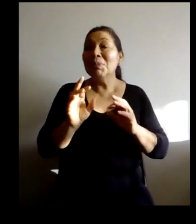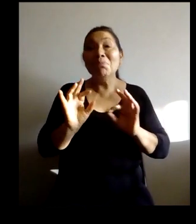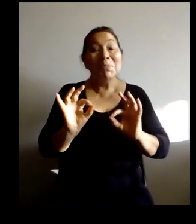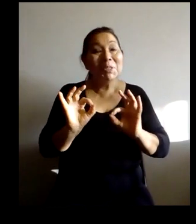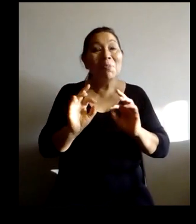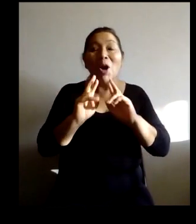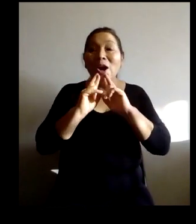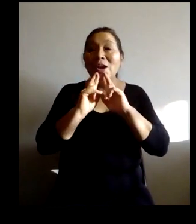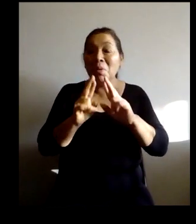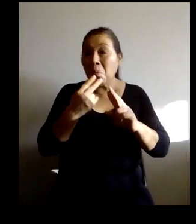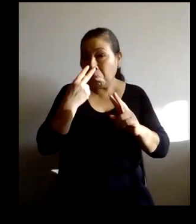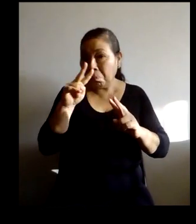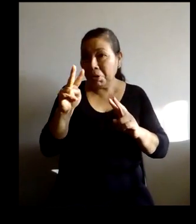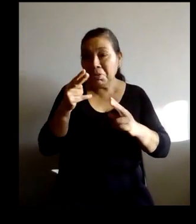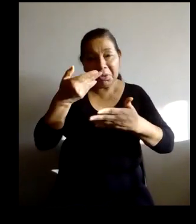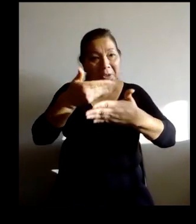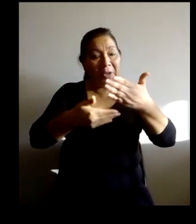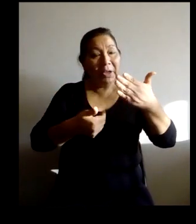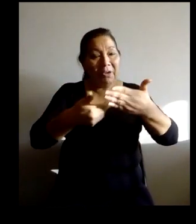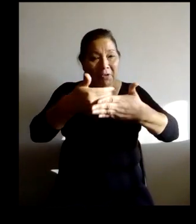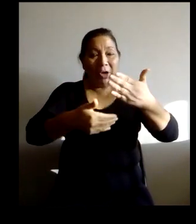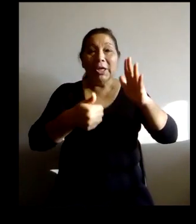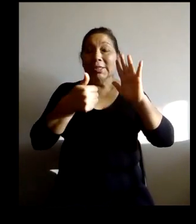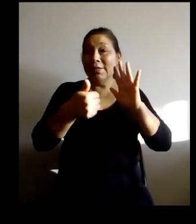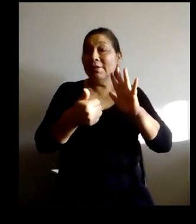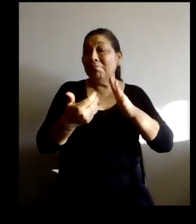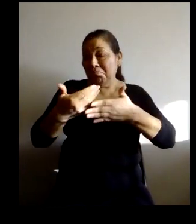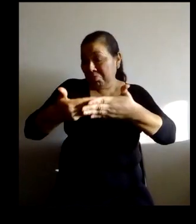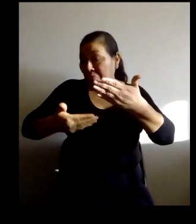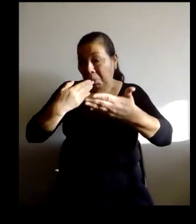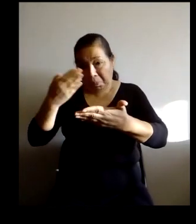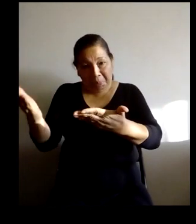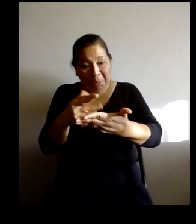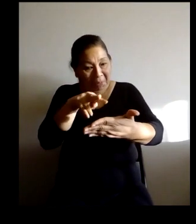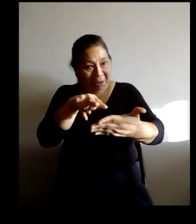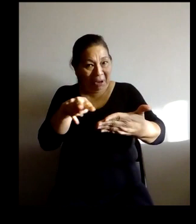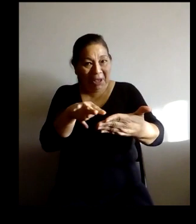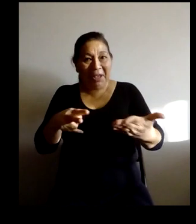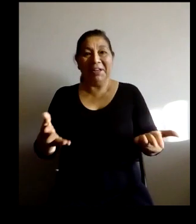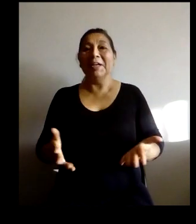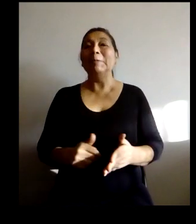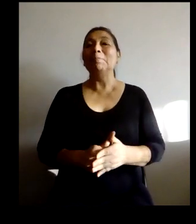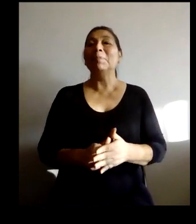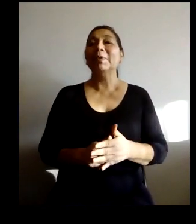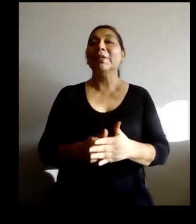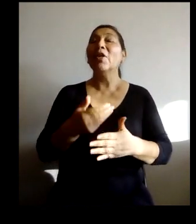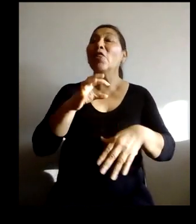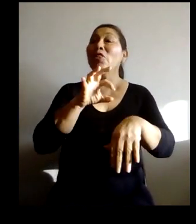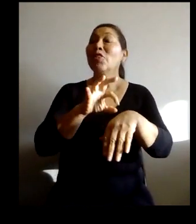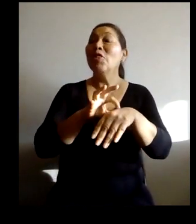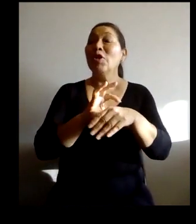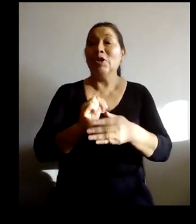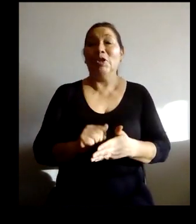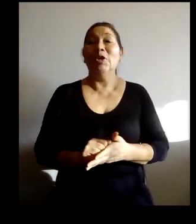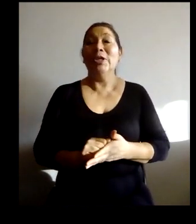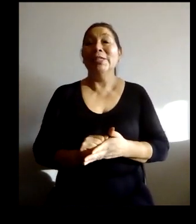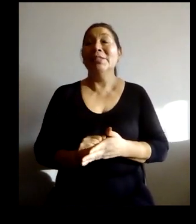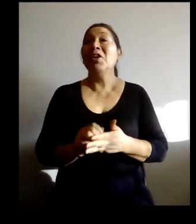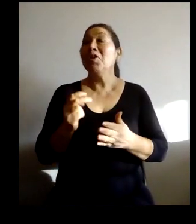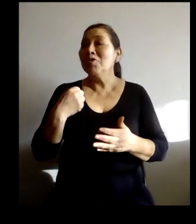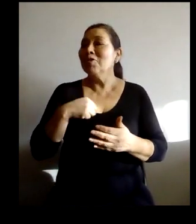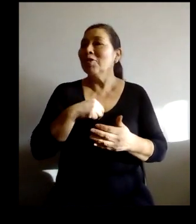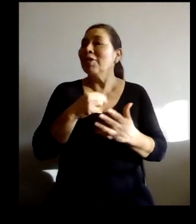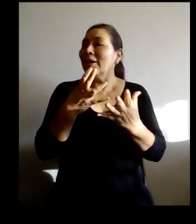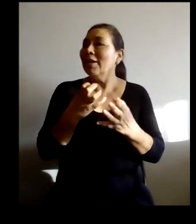con el mismo resultado. Esto lo podrán ver a foja 67 y siguientes. Sobre el valor de las fichas médicas